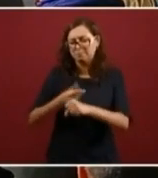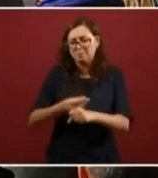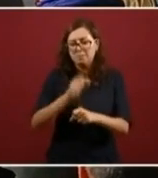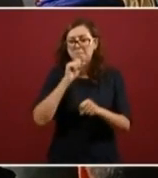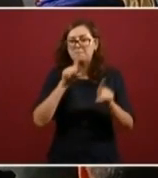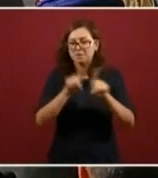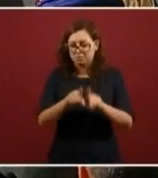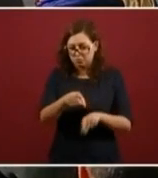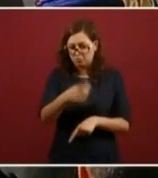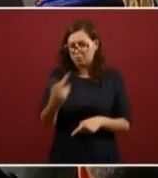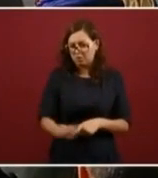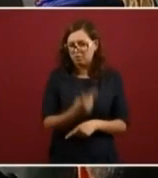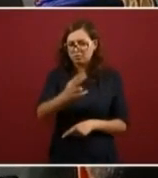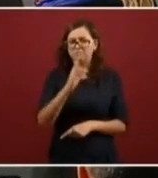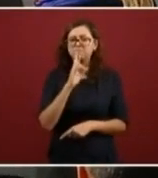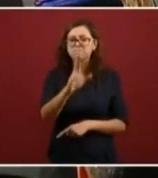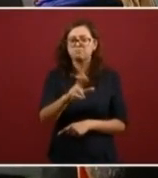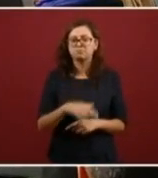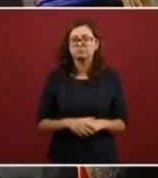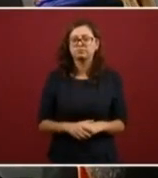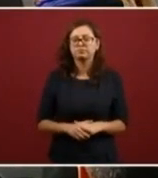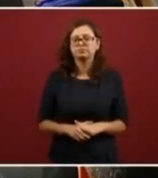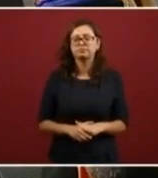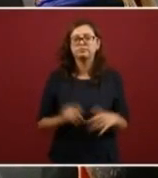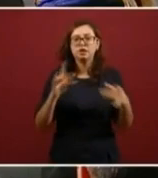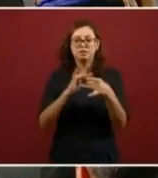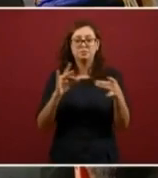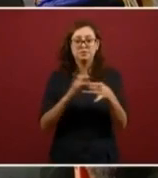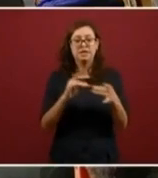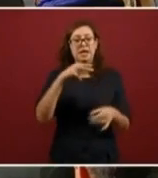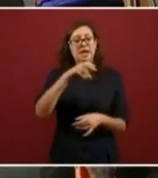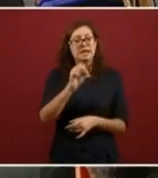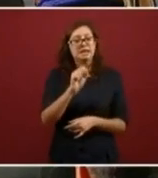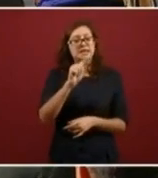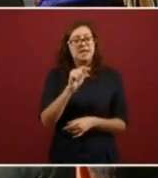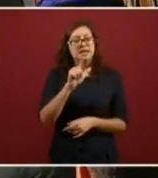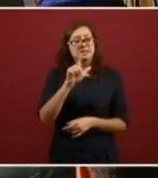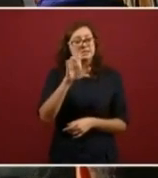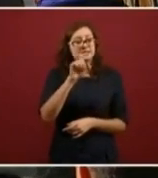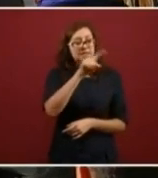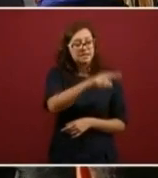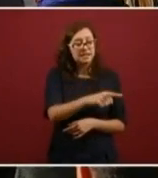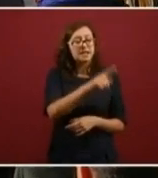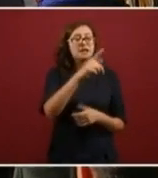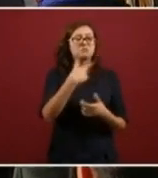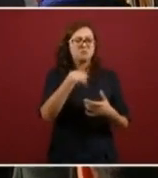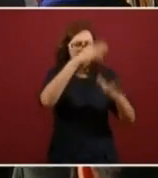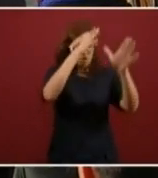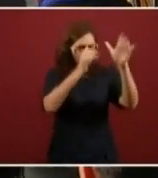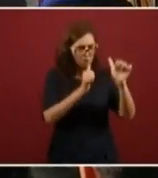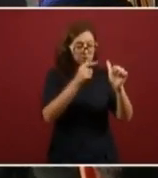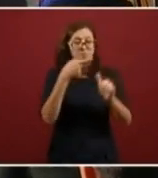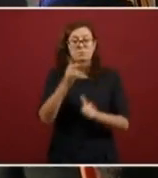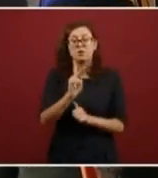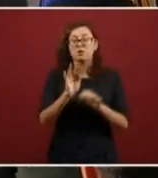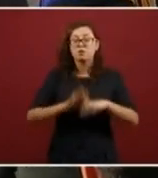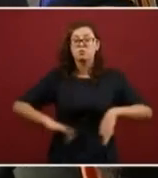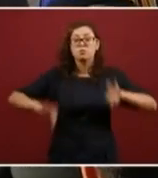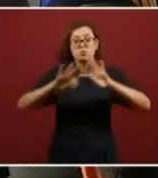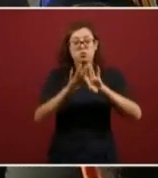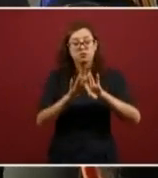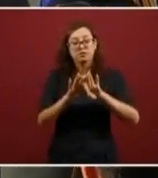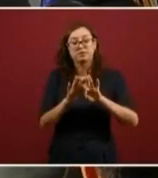presidente aprueba este convenio con Nestlé, y hay que reconocer que son dos programas diferentes. Uno de ellos es para